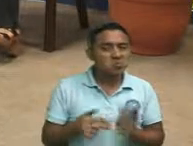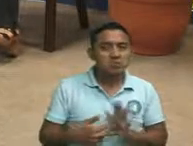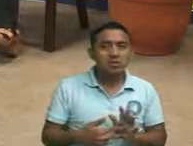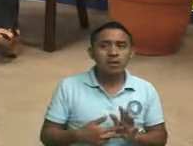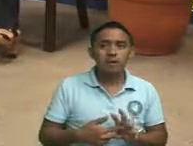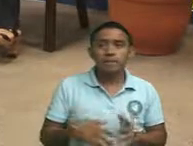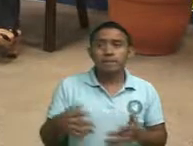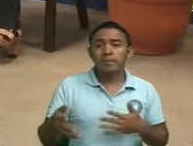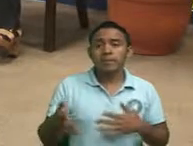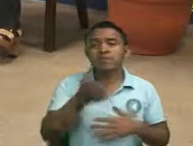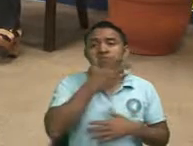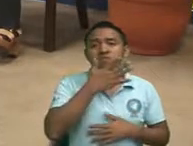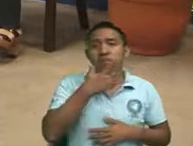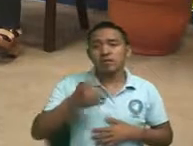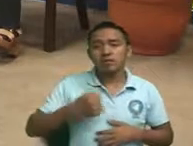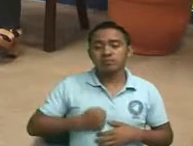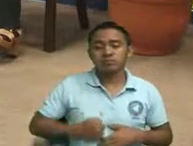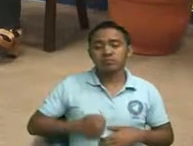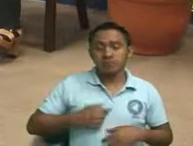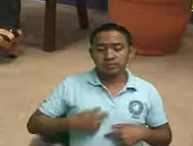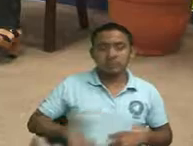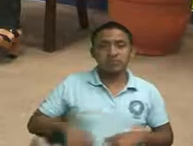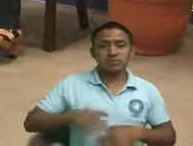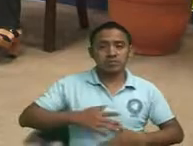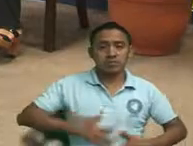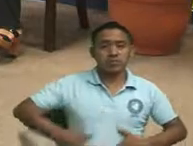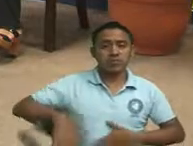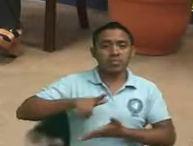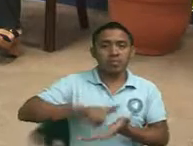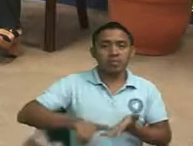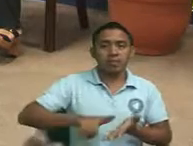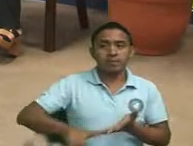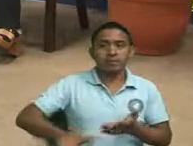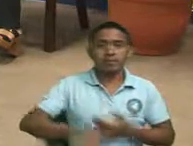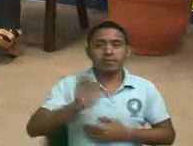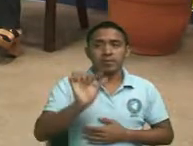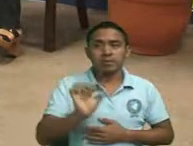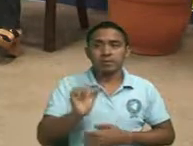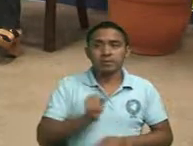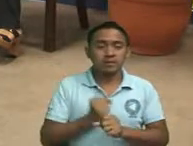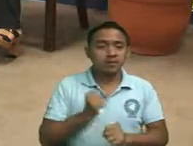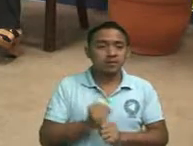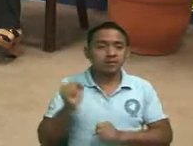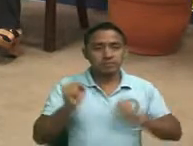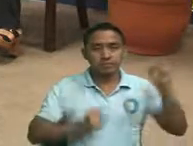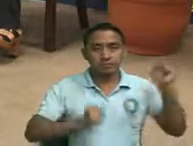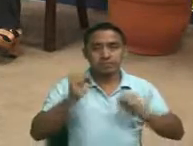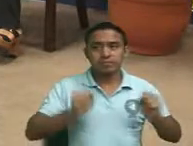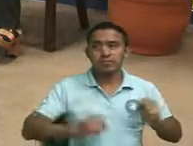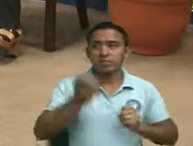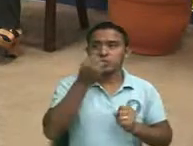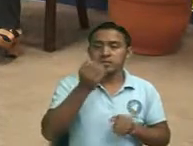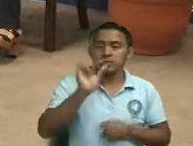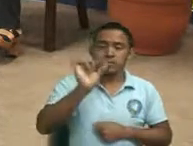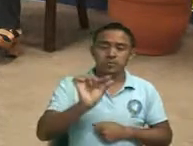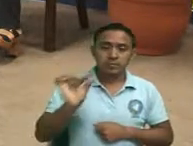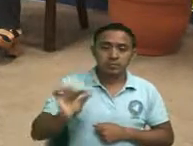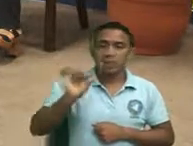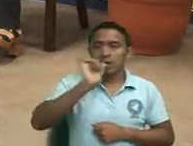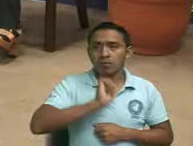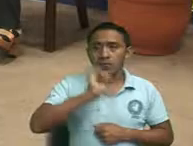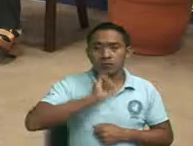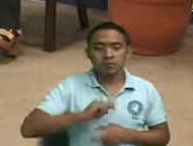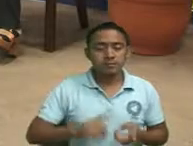buena evacuación, ¿ya? Y eso, ¿a qué se debe? A la poca actividad física, la ingesta poca de agua, y